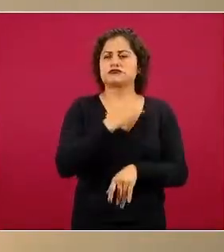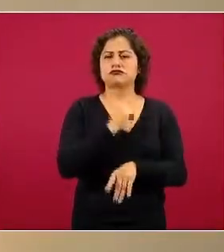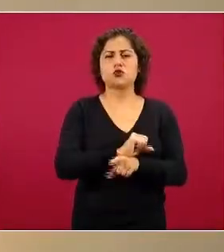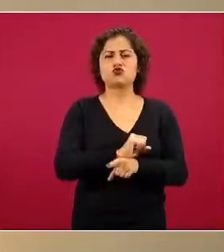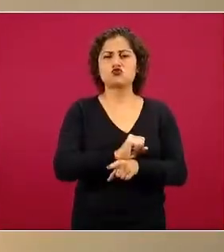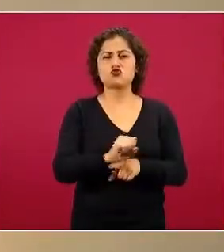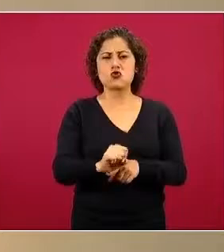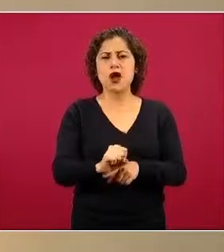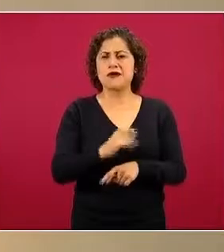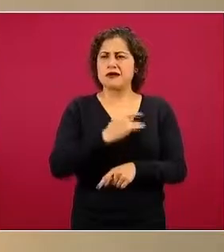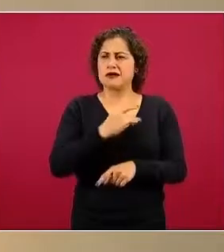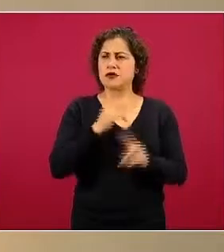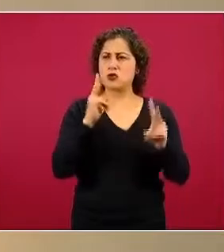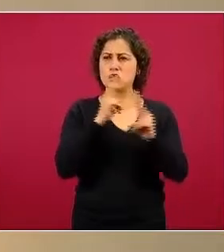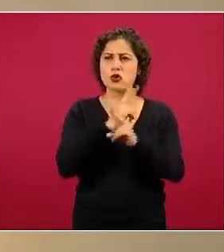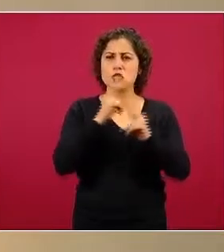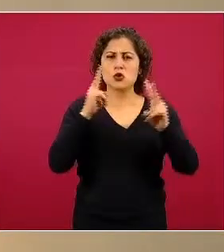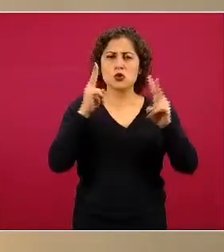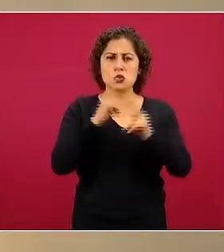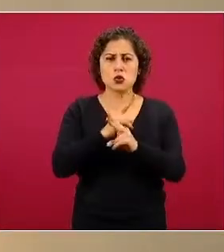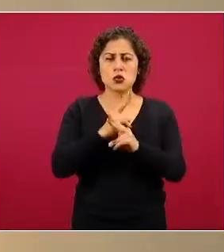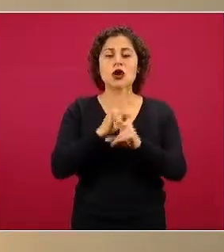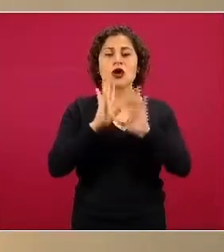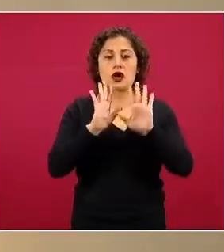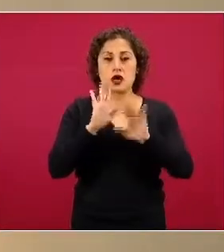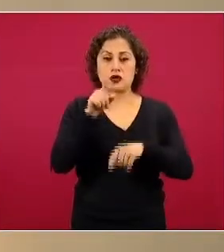enfermedad respiratoria y como buen